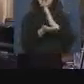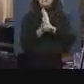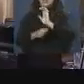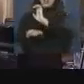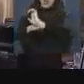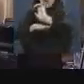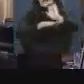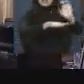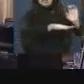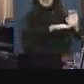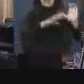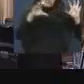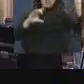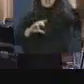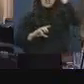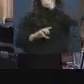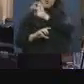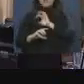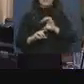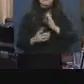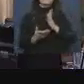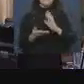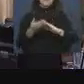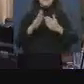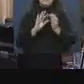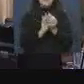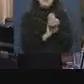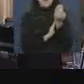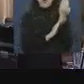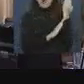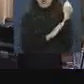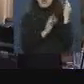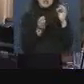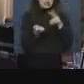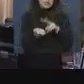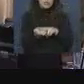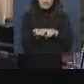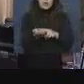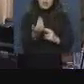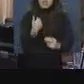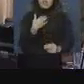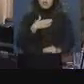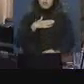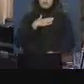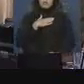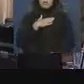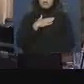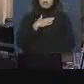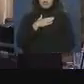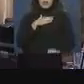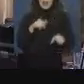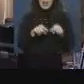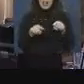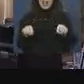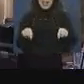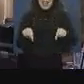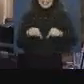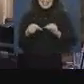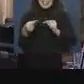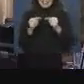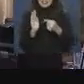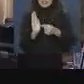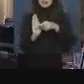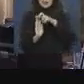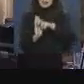autóctonos ese es un hecho de la realidad quiero por su intermedio presidente hoy día en esta sala y en la discusión de este